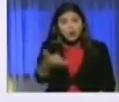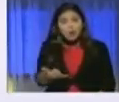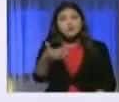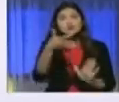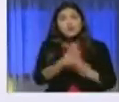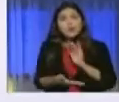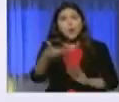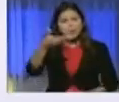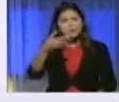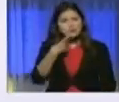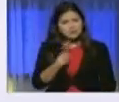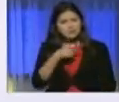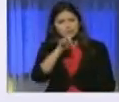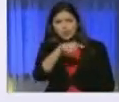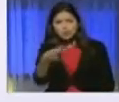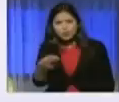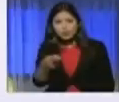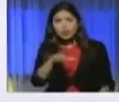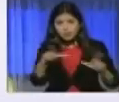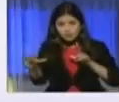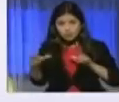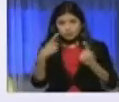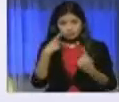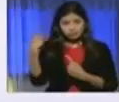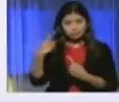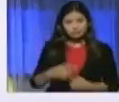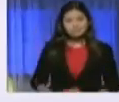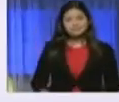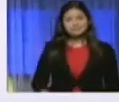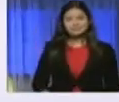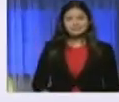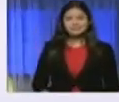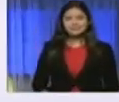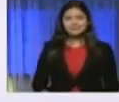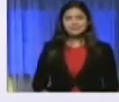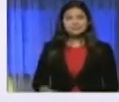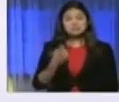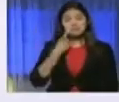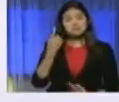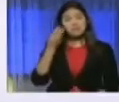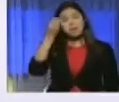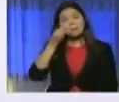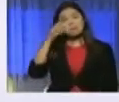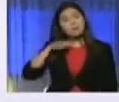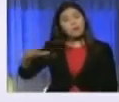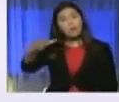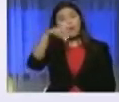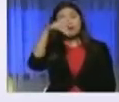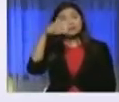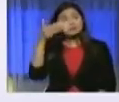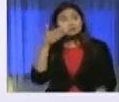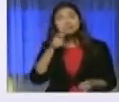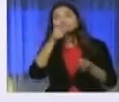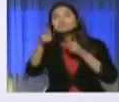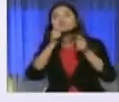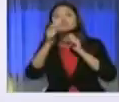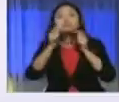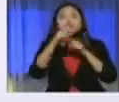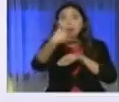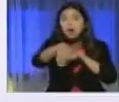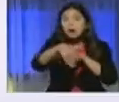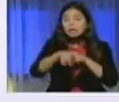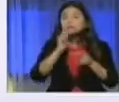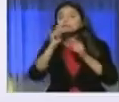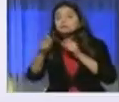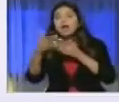aumentos, me dicen. ¿Está listo? Bueno, adelante video para ver qué es lo que opina el pueblo en la calle sobre esta decisión